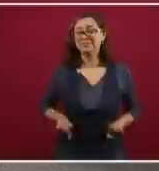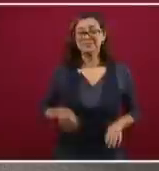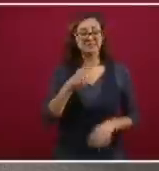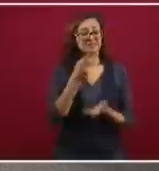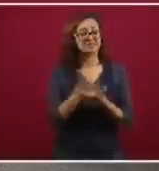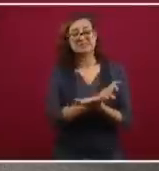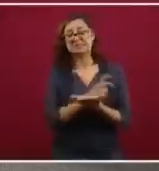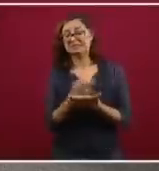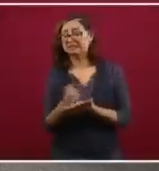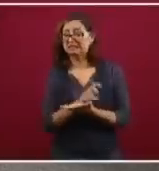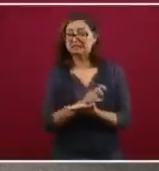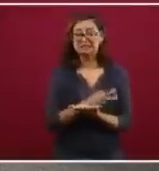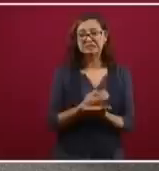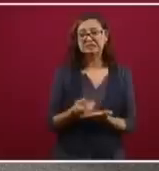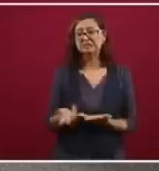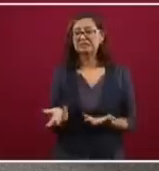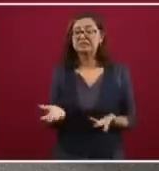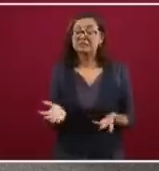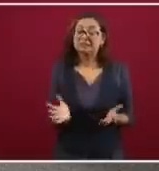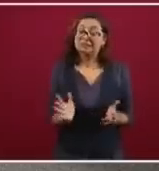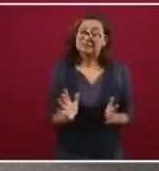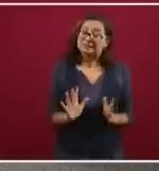capricho de